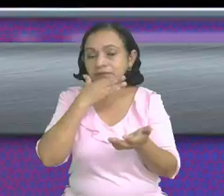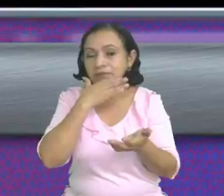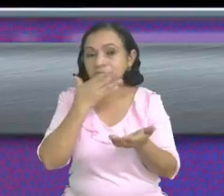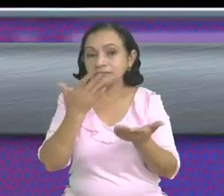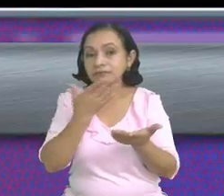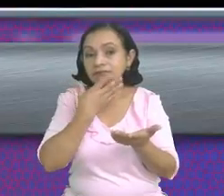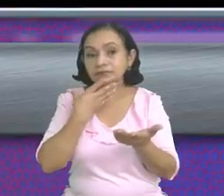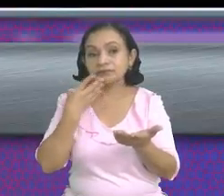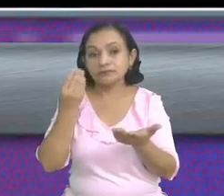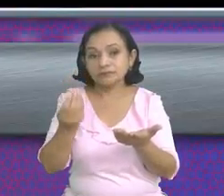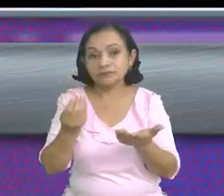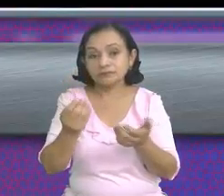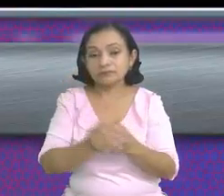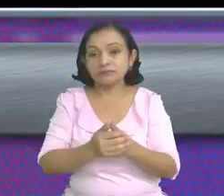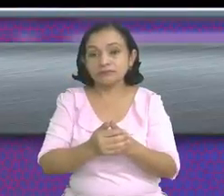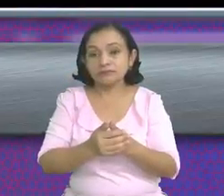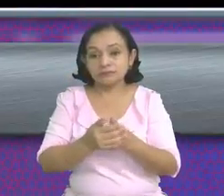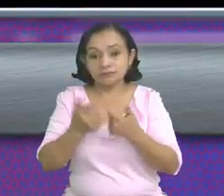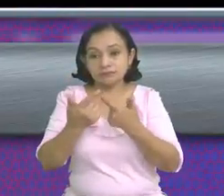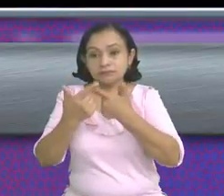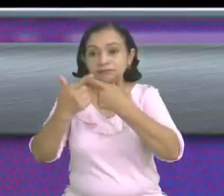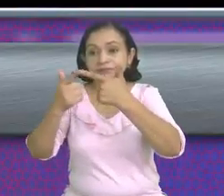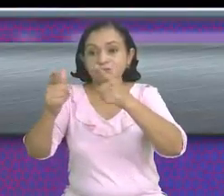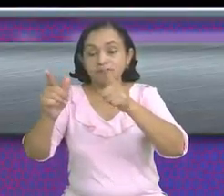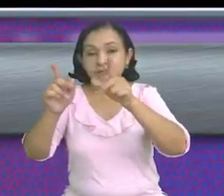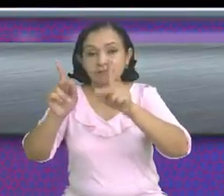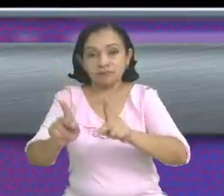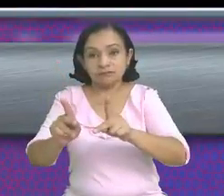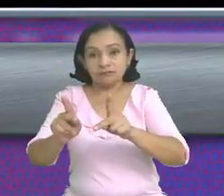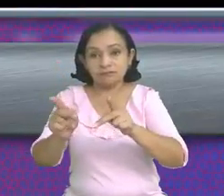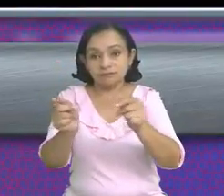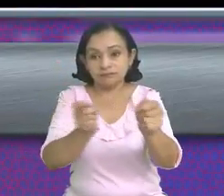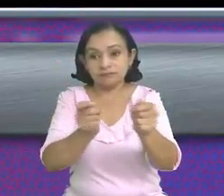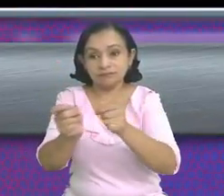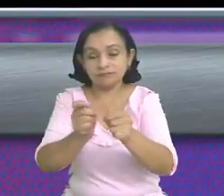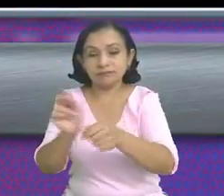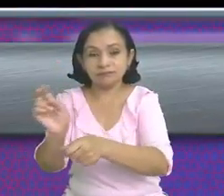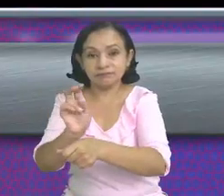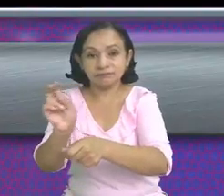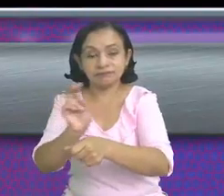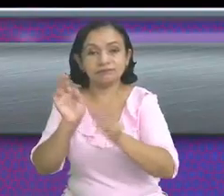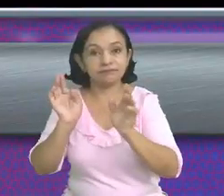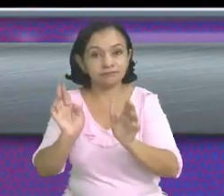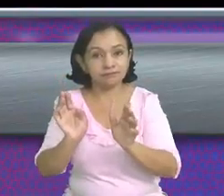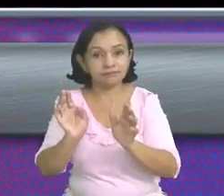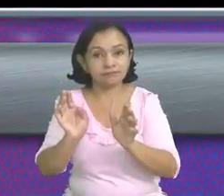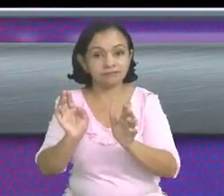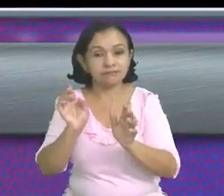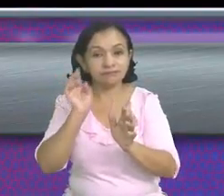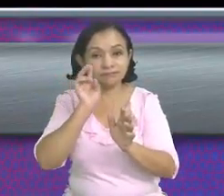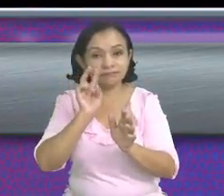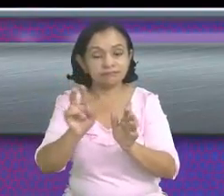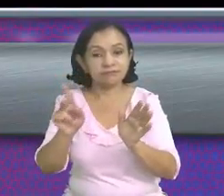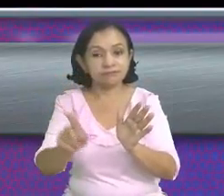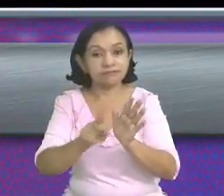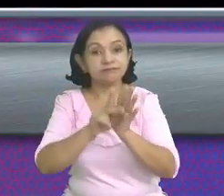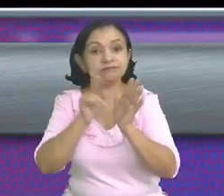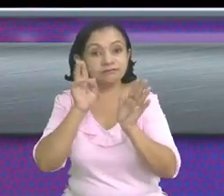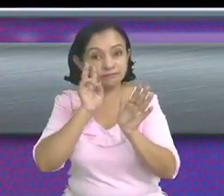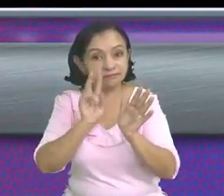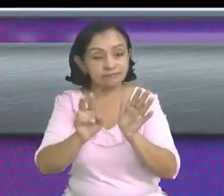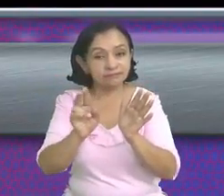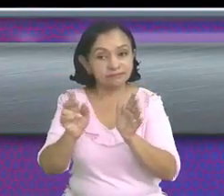complejo porque existe esa autonomía, pero también tenés que estar vigilante. Entonces ahí es donde viene el peligro, ¿verdad?